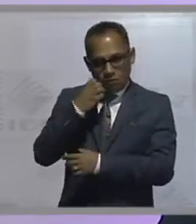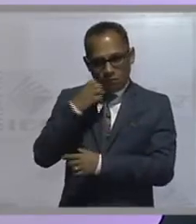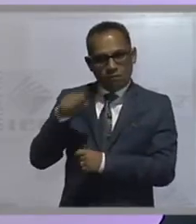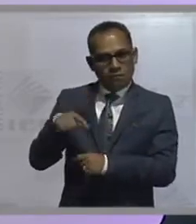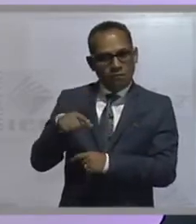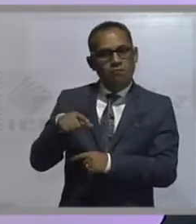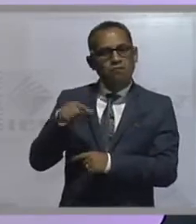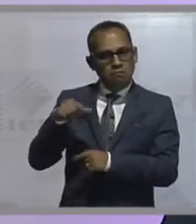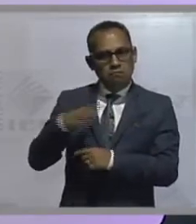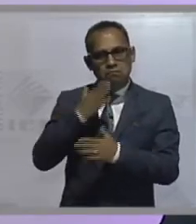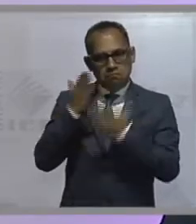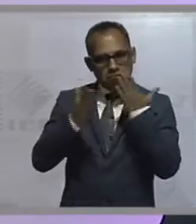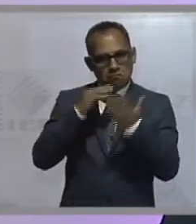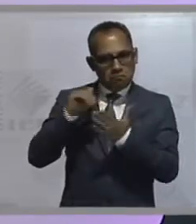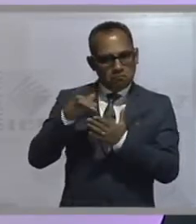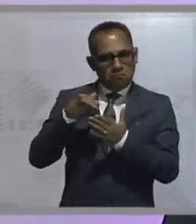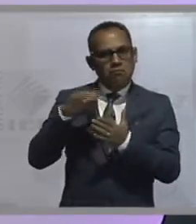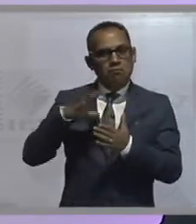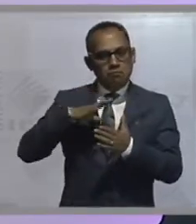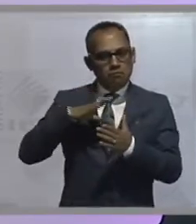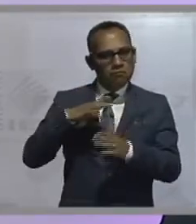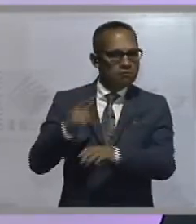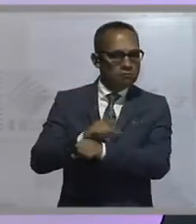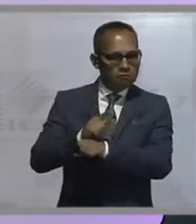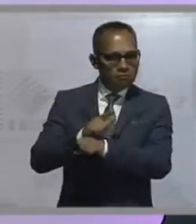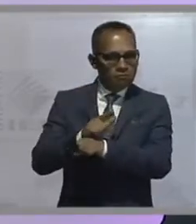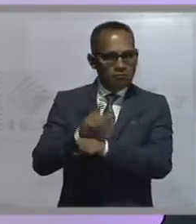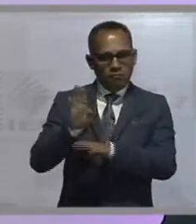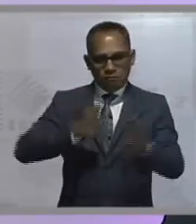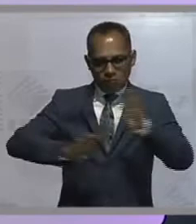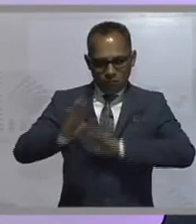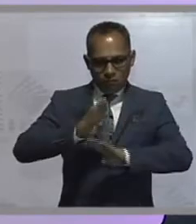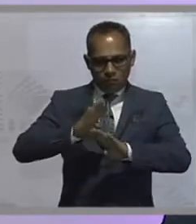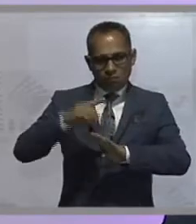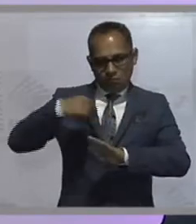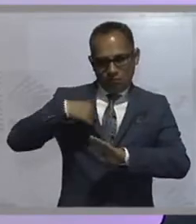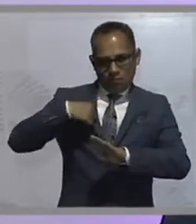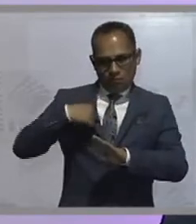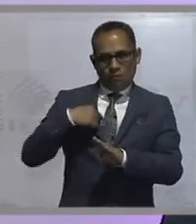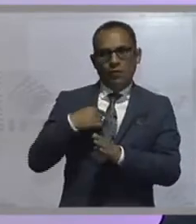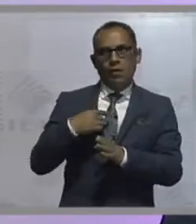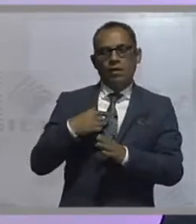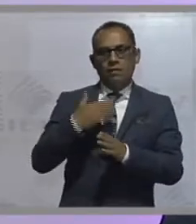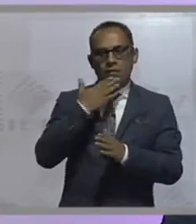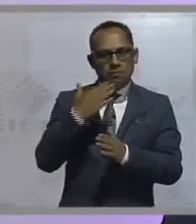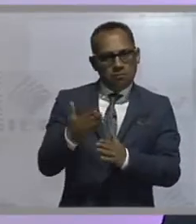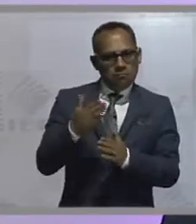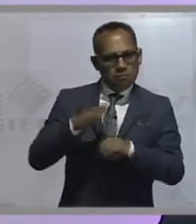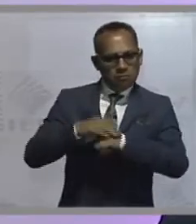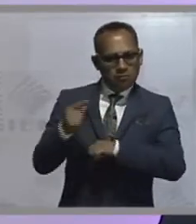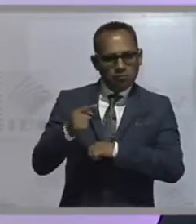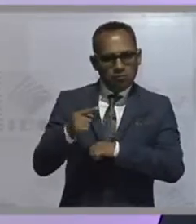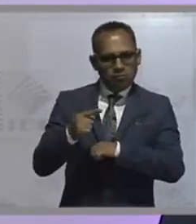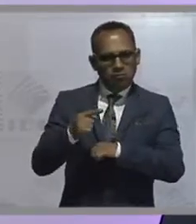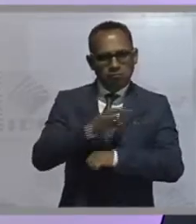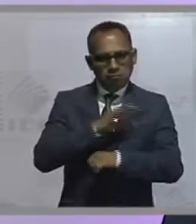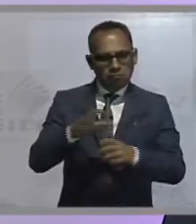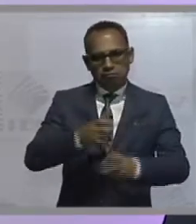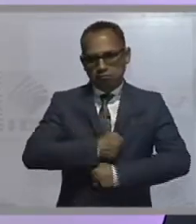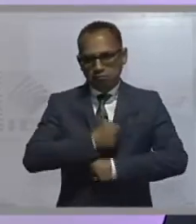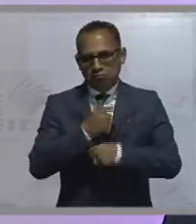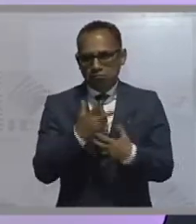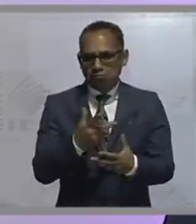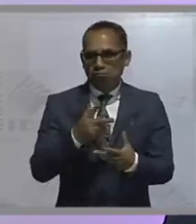licenciado en educación con especialidad en biología profesión que me ha dado la oportunidad de servir a méxico desde las aulas